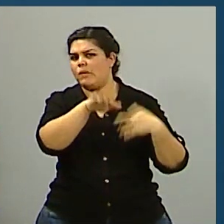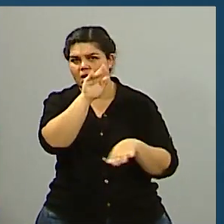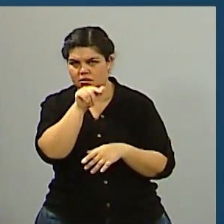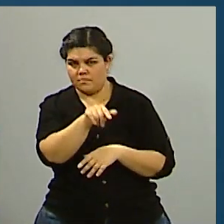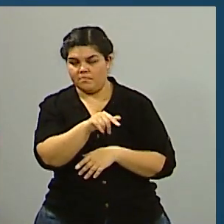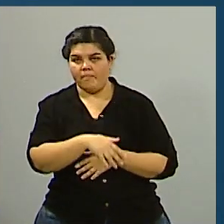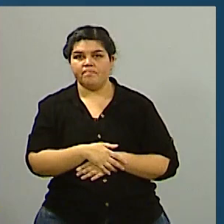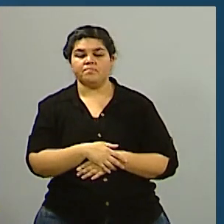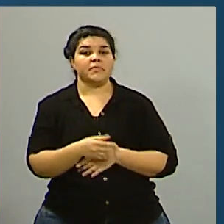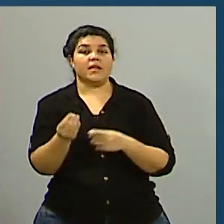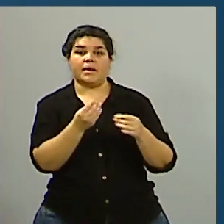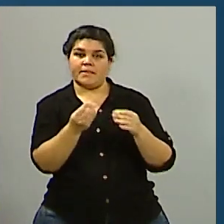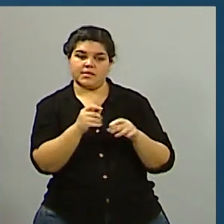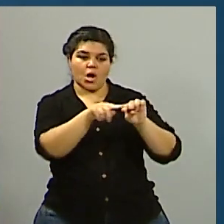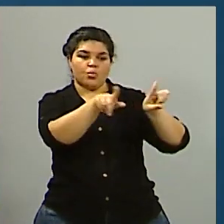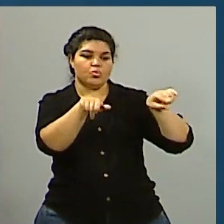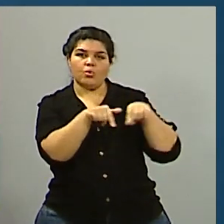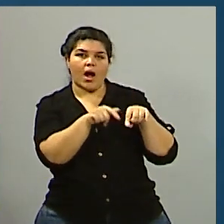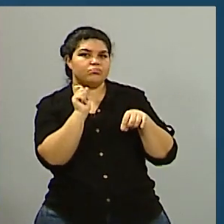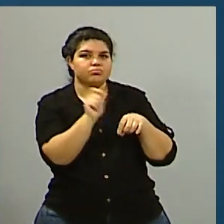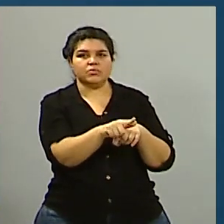gente con su propio personal, ¿no es cierto? Gente que ya tiene